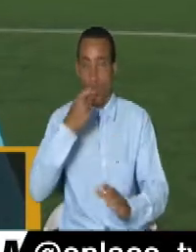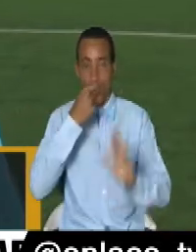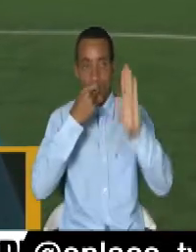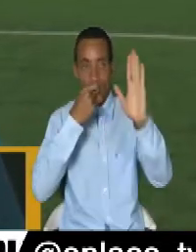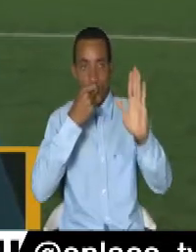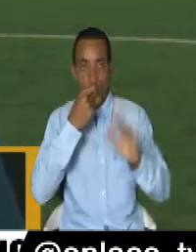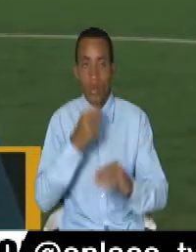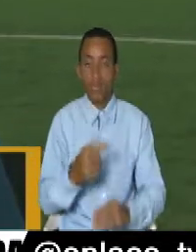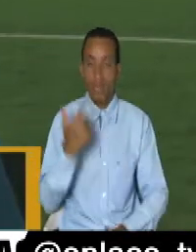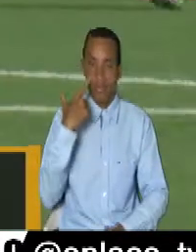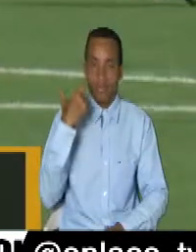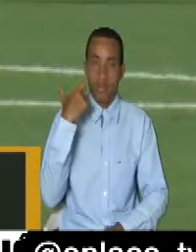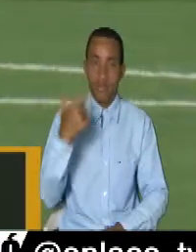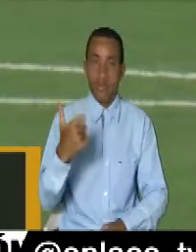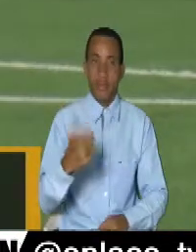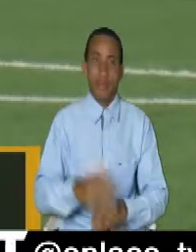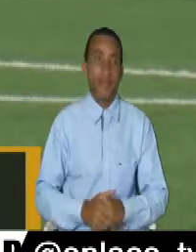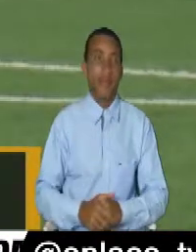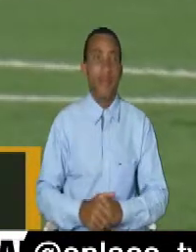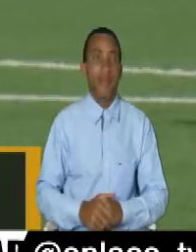oportunidad y la estoy aprovechando.